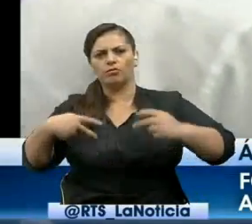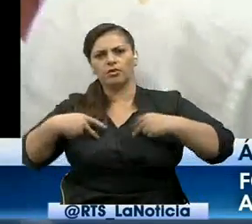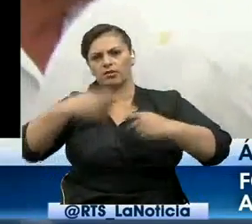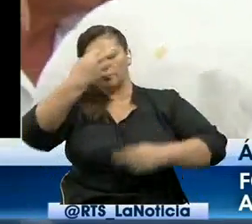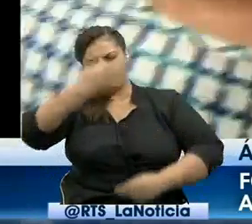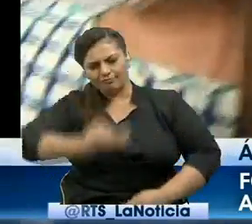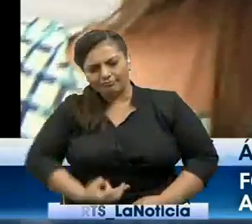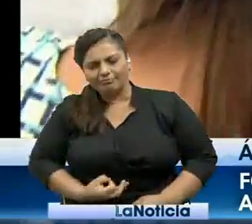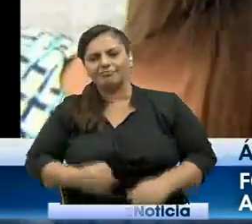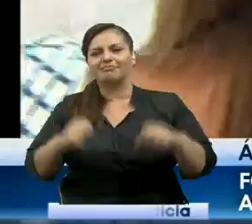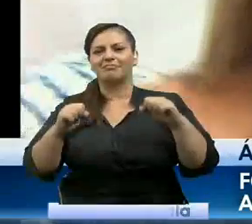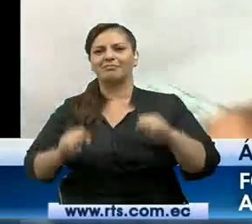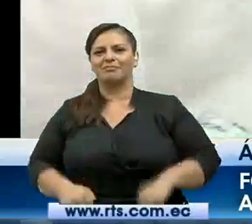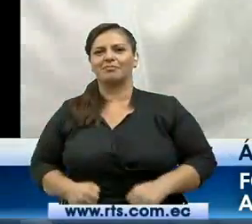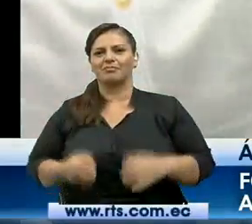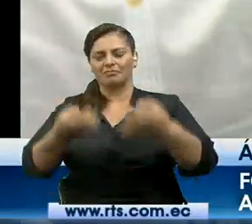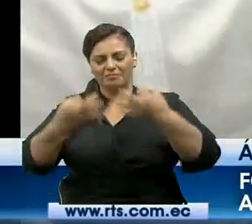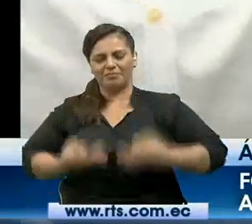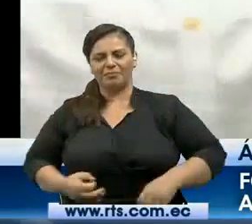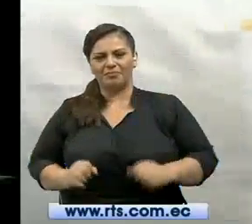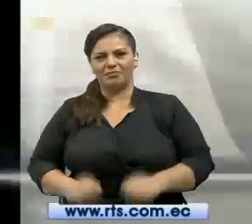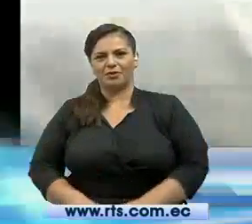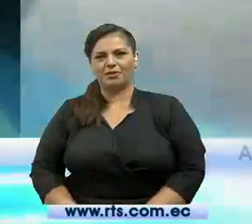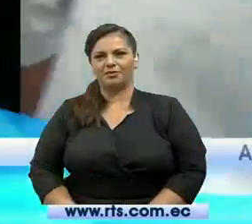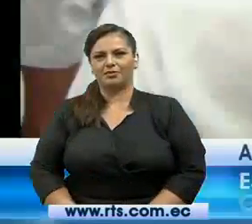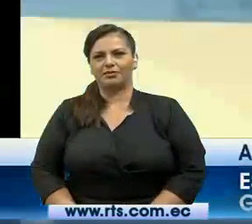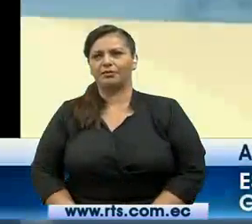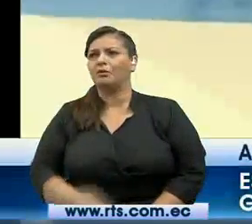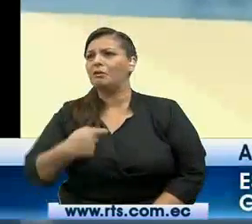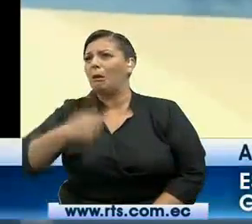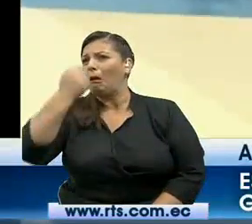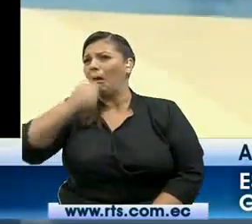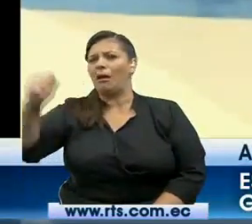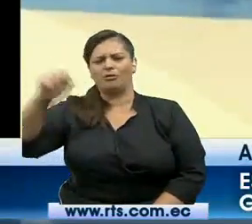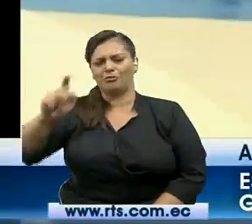fin de semana. Lo voy a poner en el sillón, ya va a ver. Informó Luxiola Salazar.